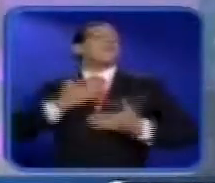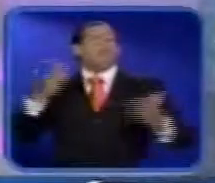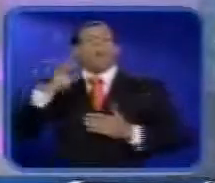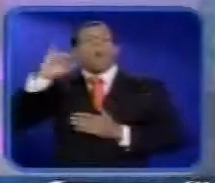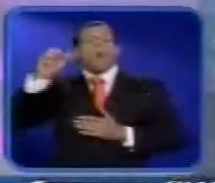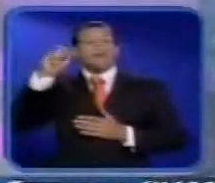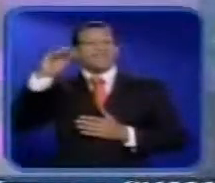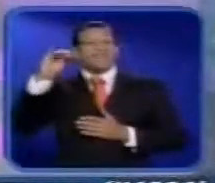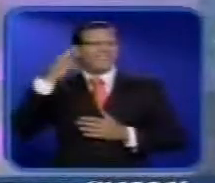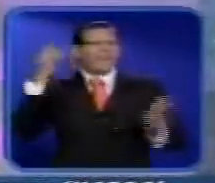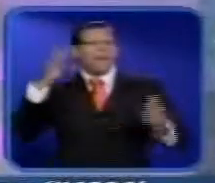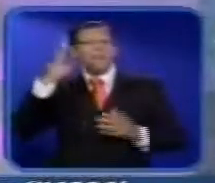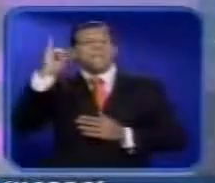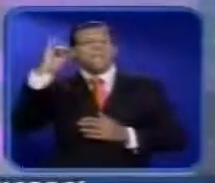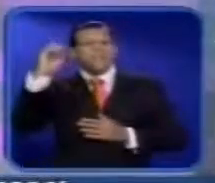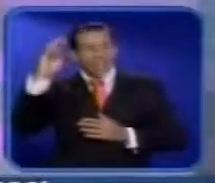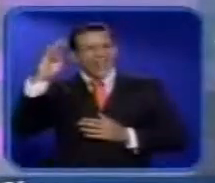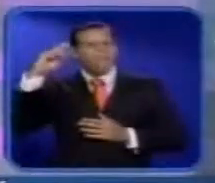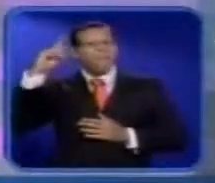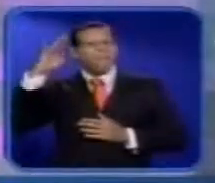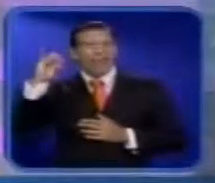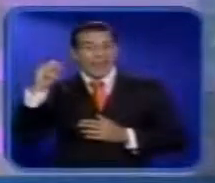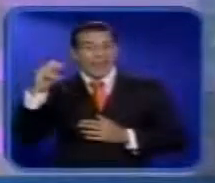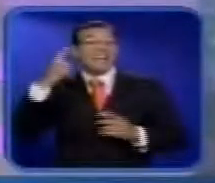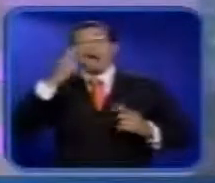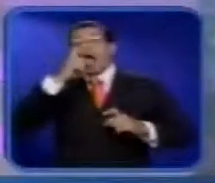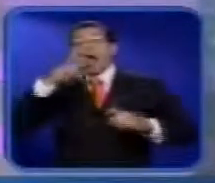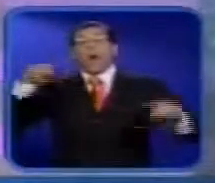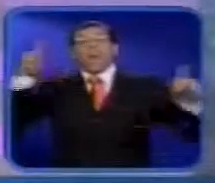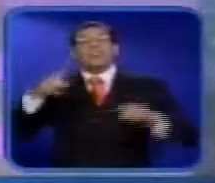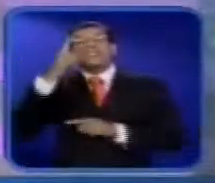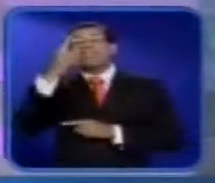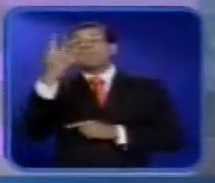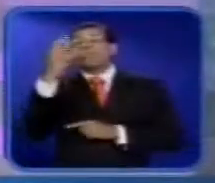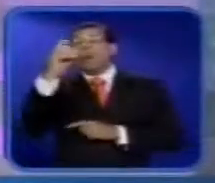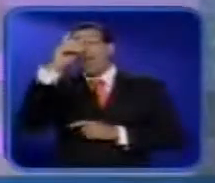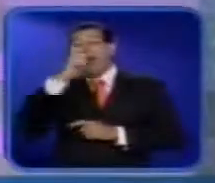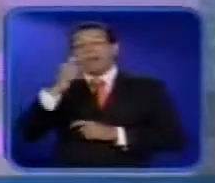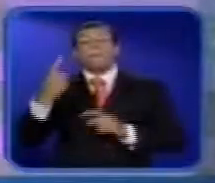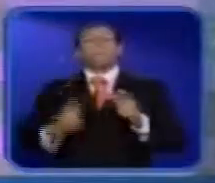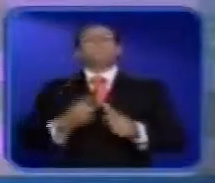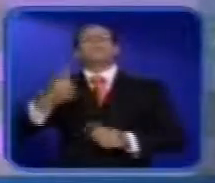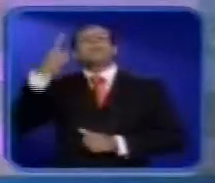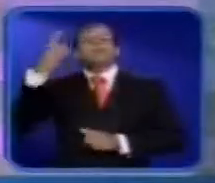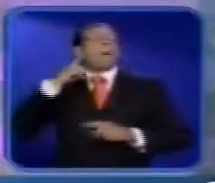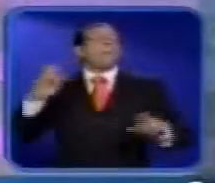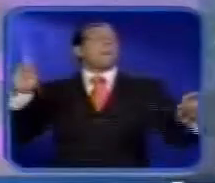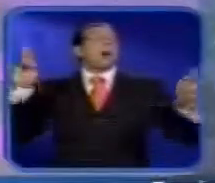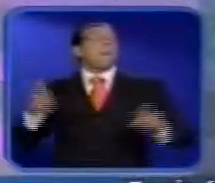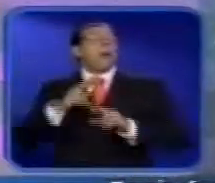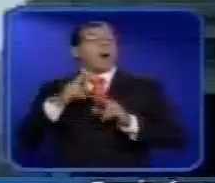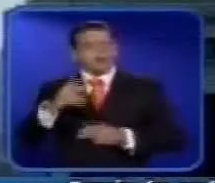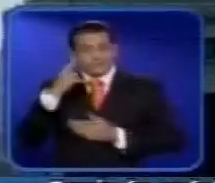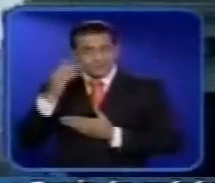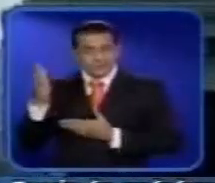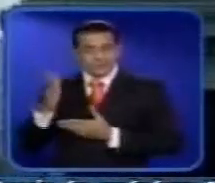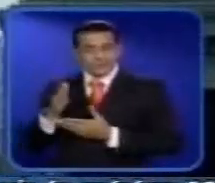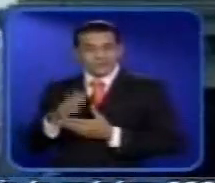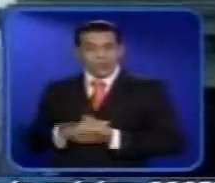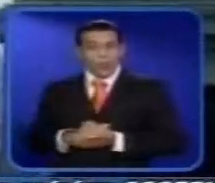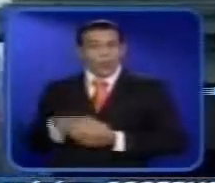Westminster, mejor conocido como el Big Ben, celebra 150 años de haber sonado por primera vez. ¿Qué tal?